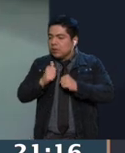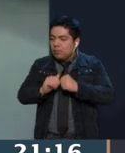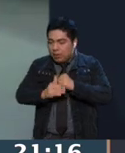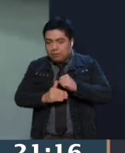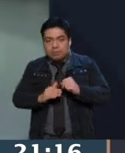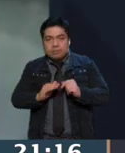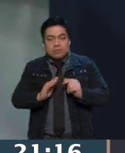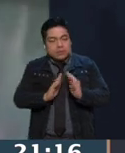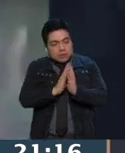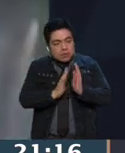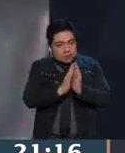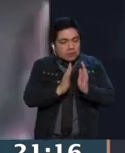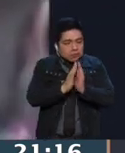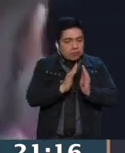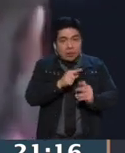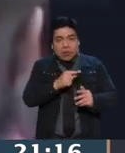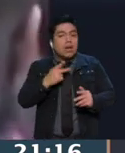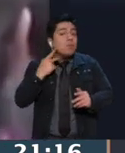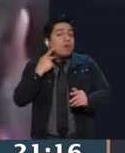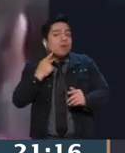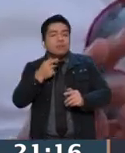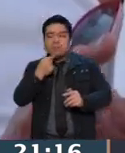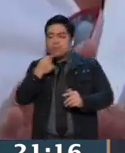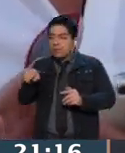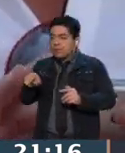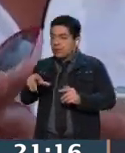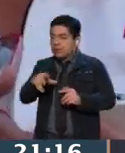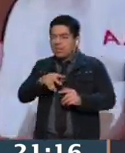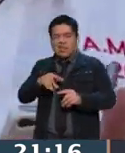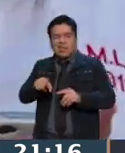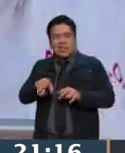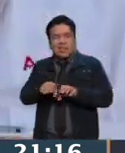de la política, acusa a hoy el encargado